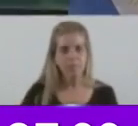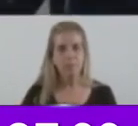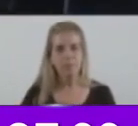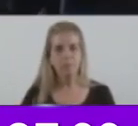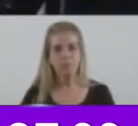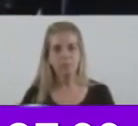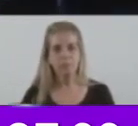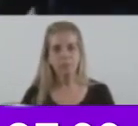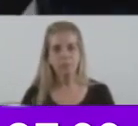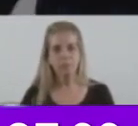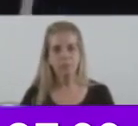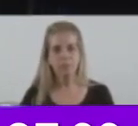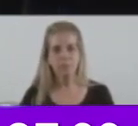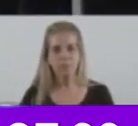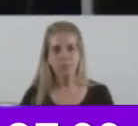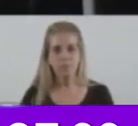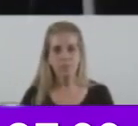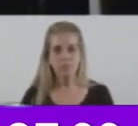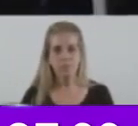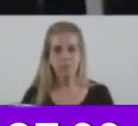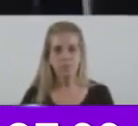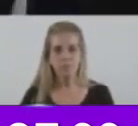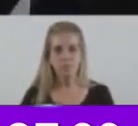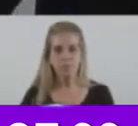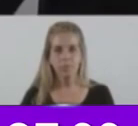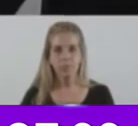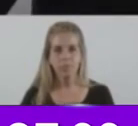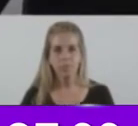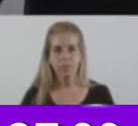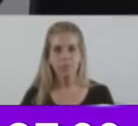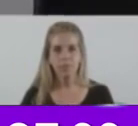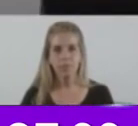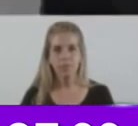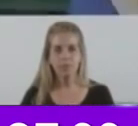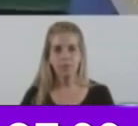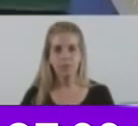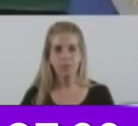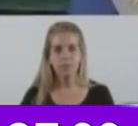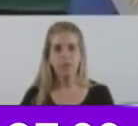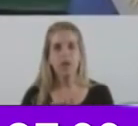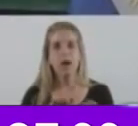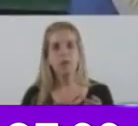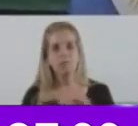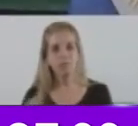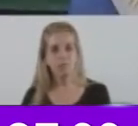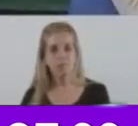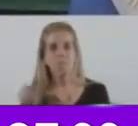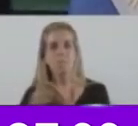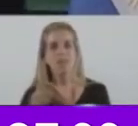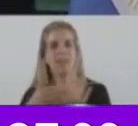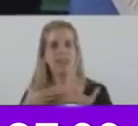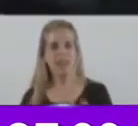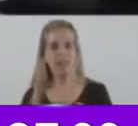dar a conocer las justificaciones, bueno, tiene que ver con esto de generar la confianza en la vacunación, como acá fue, por ejemplo, la ministra de